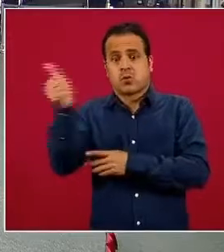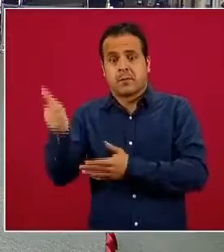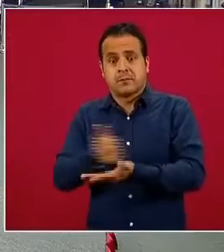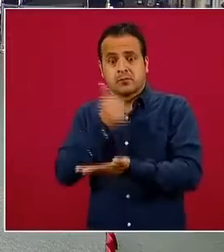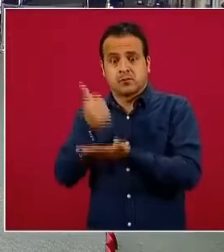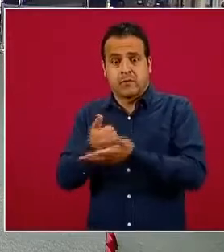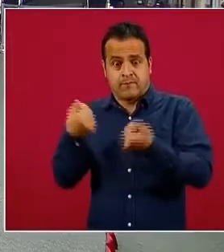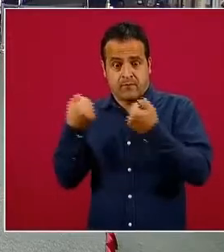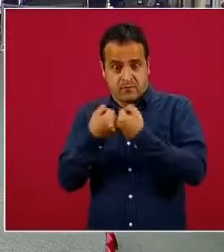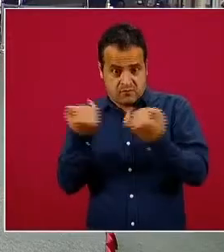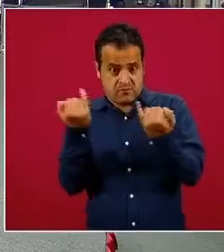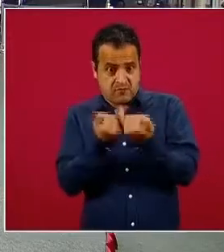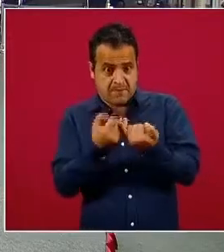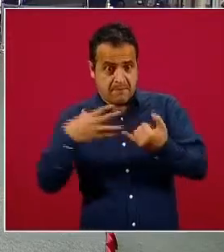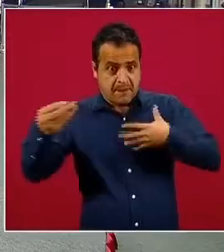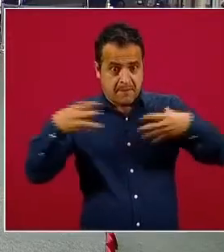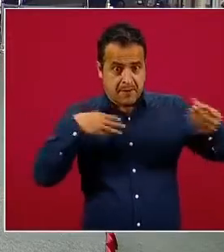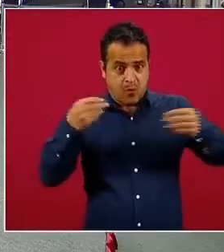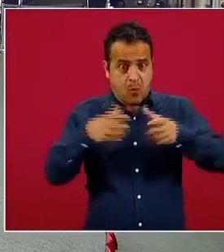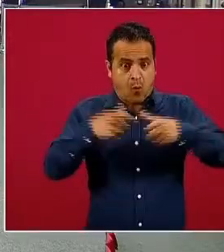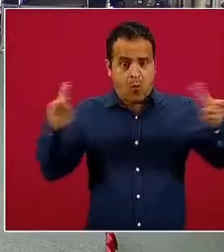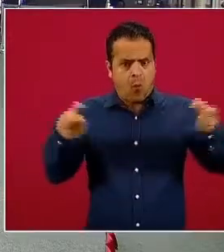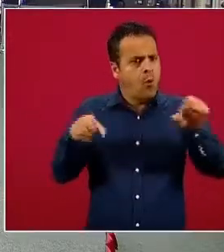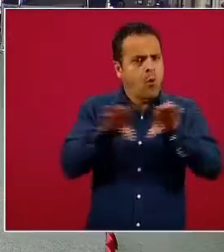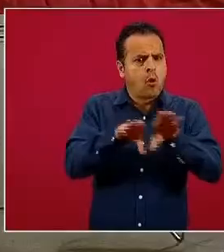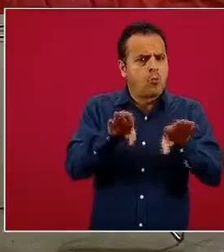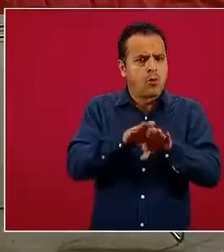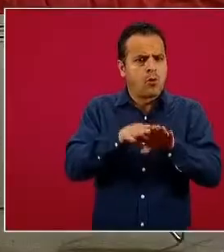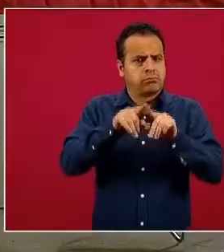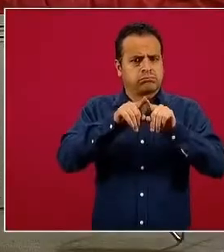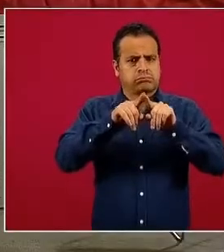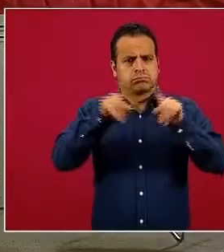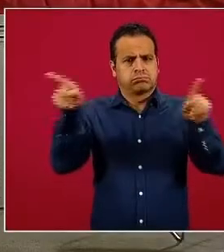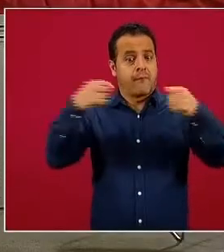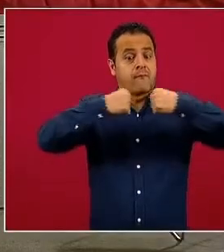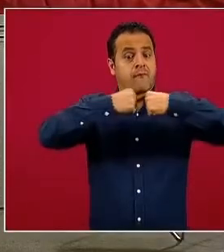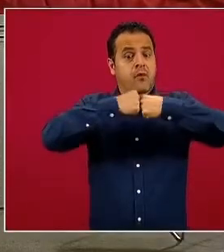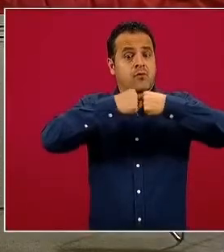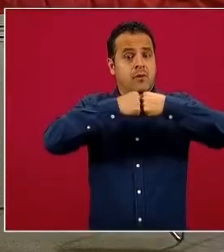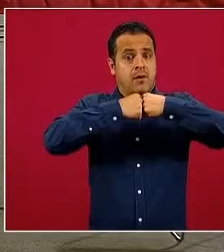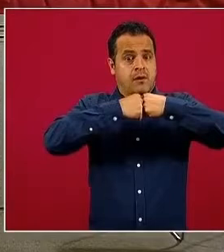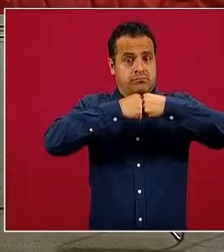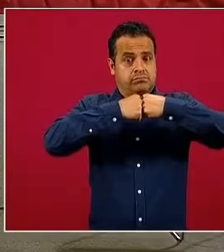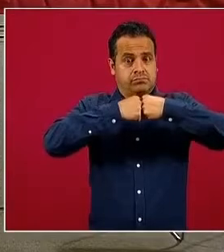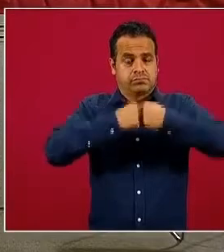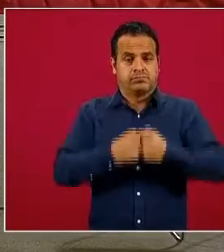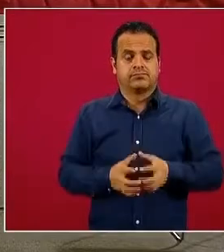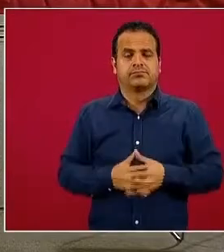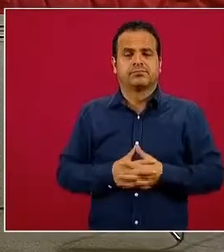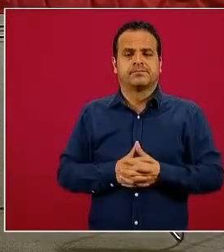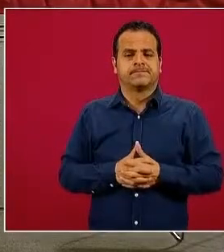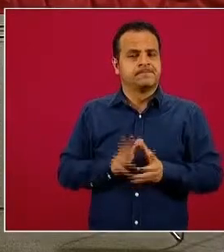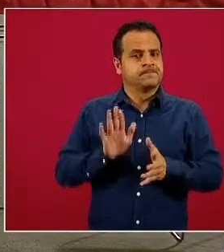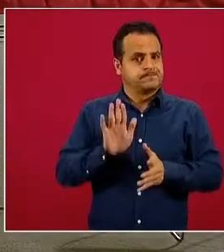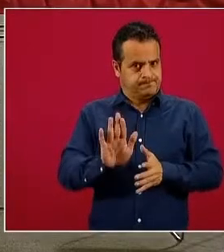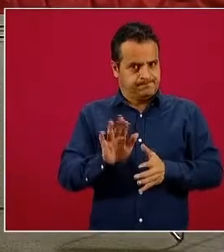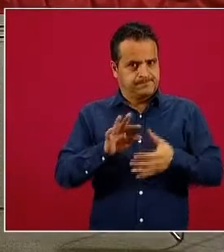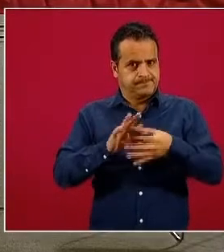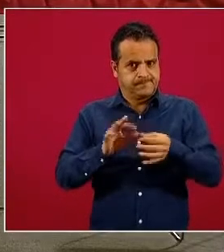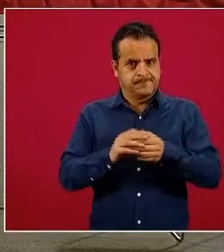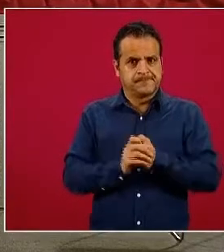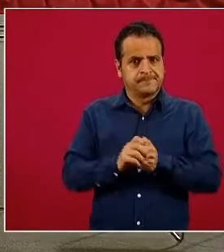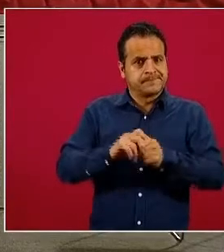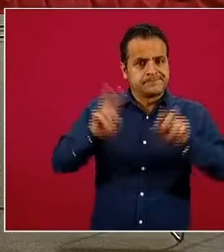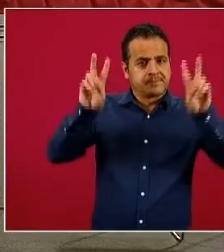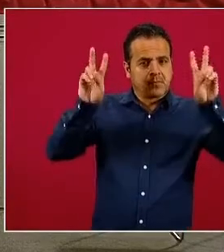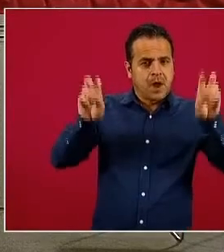enfrentarlos? ¿Y qué esperar en las fronteras, pues? ¿Cómo no? Lo que se esperaría desde una perspectiva científica de la salud pública en